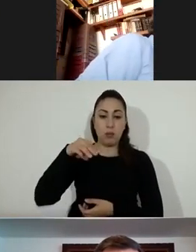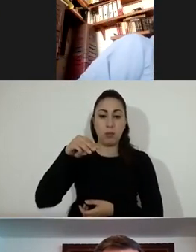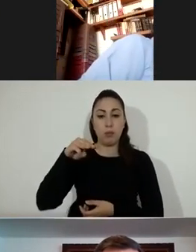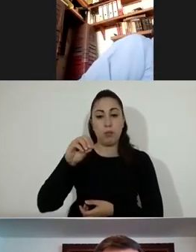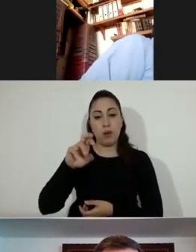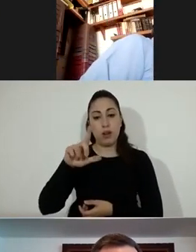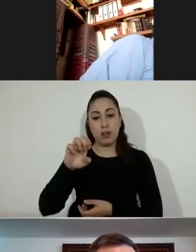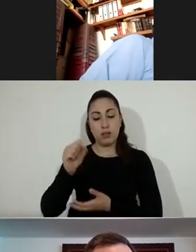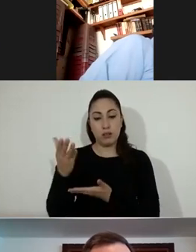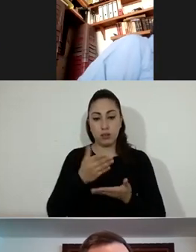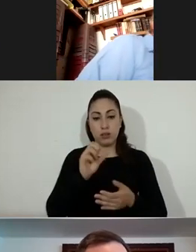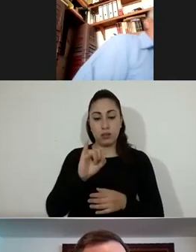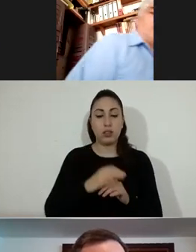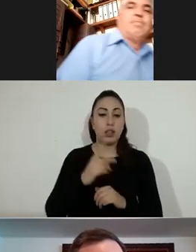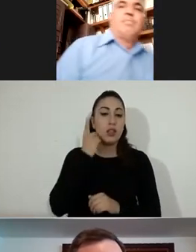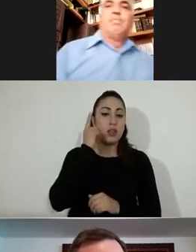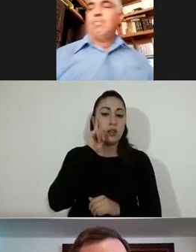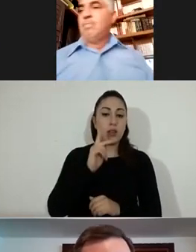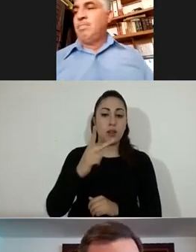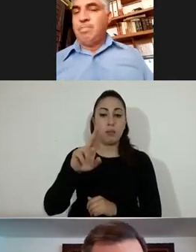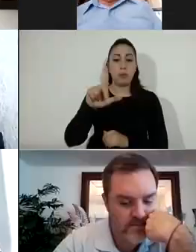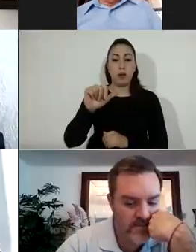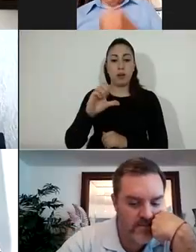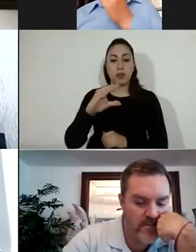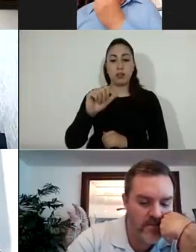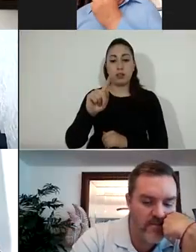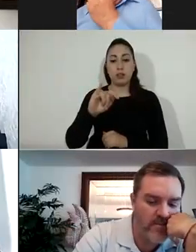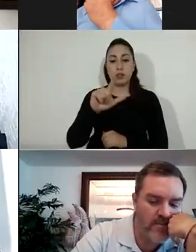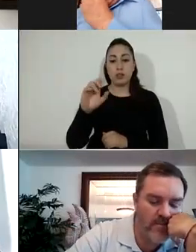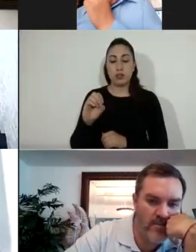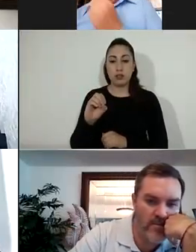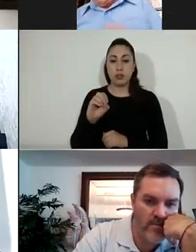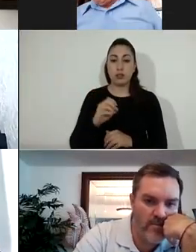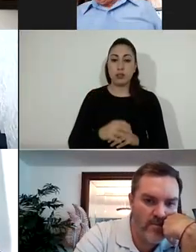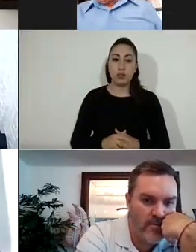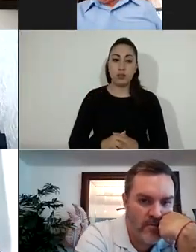presente. Diputada Paula Andrea Castillo Mendieta.